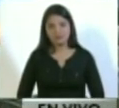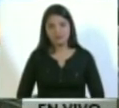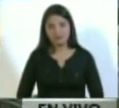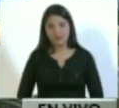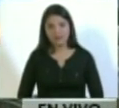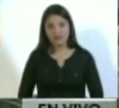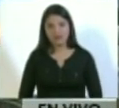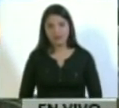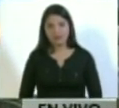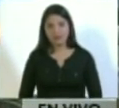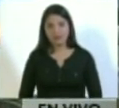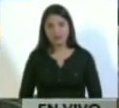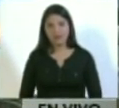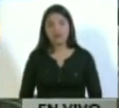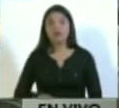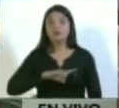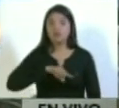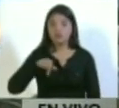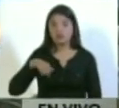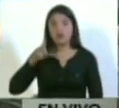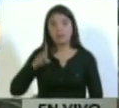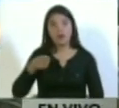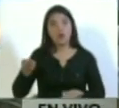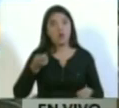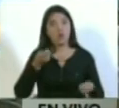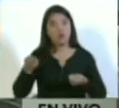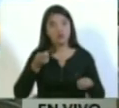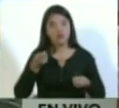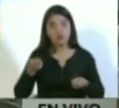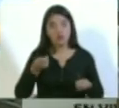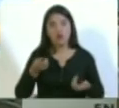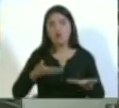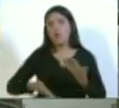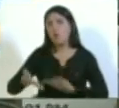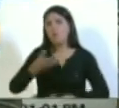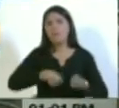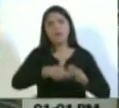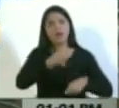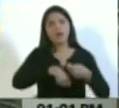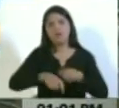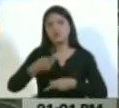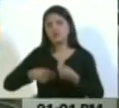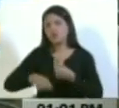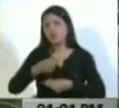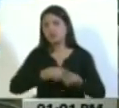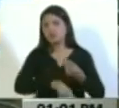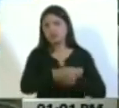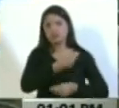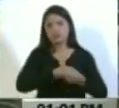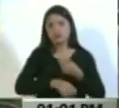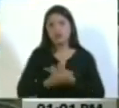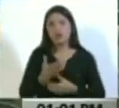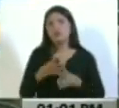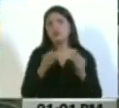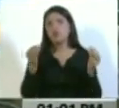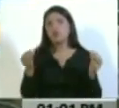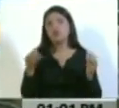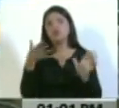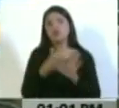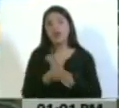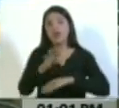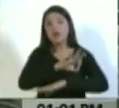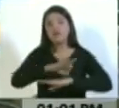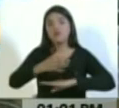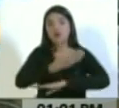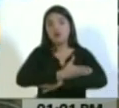supuesto, estamos manejando los controles de flujo en comercio, control de flujo monetario en la línea